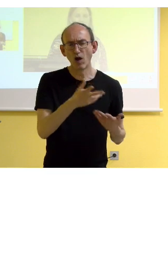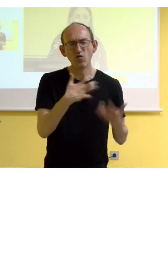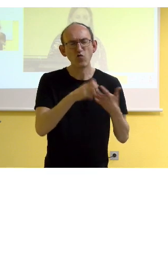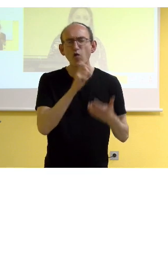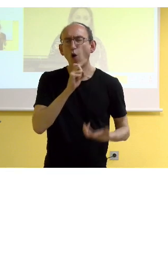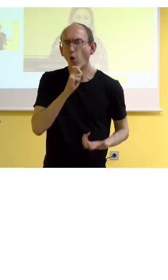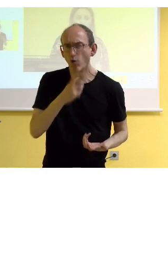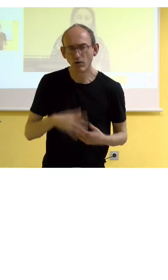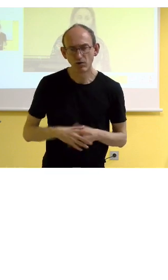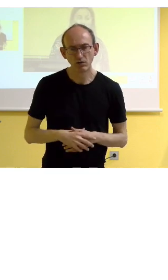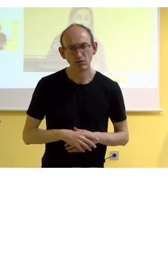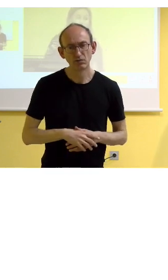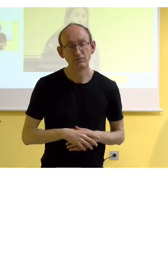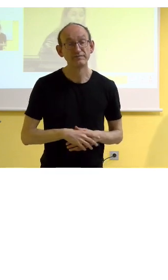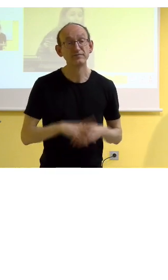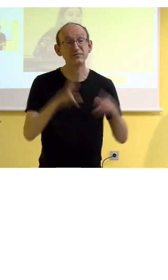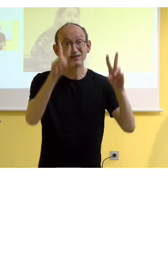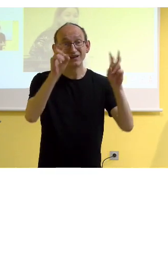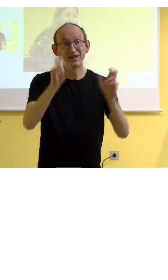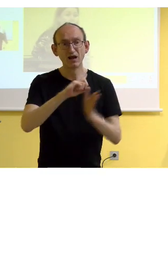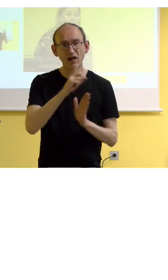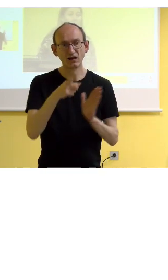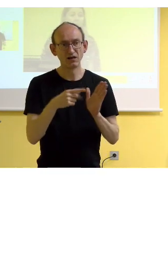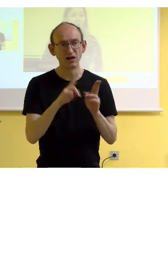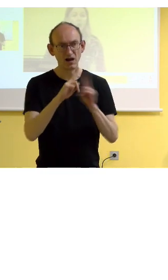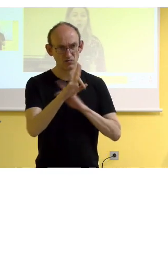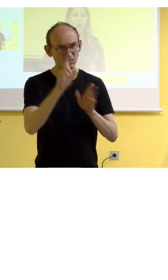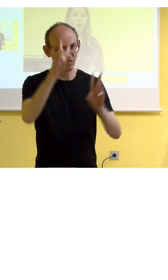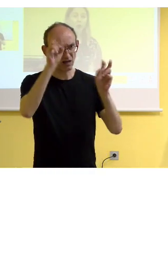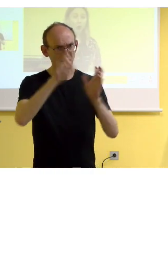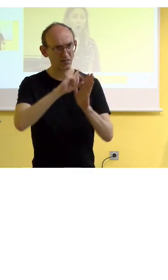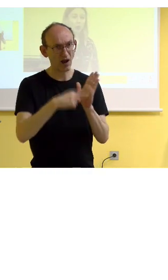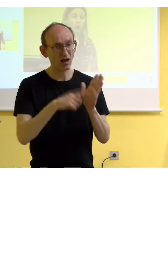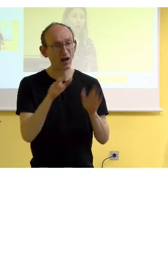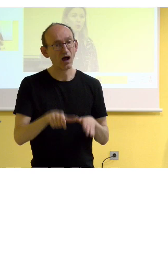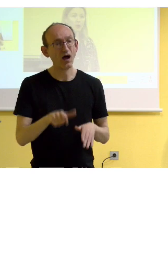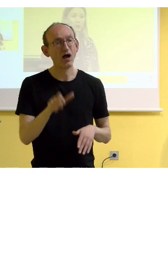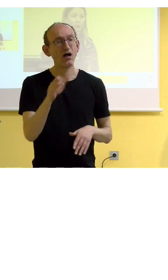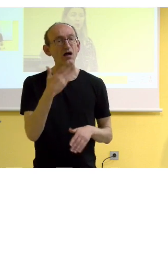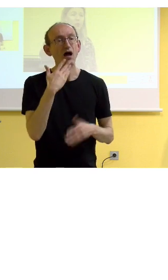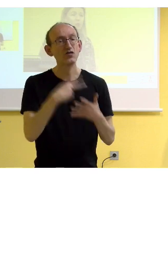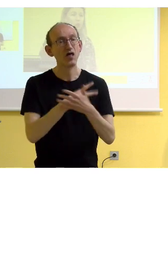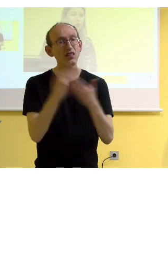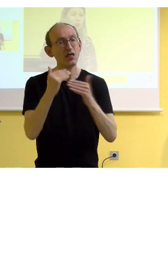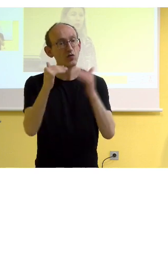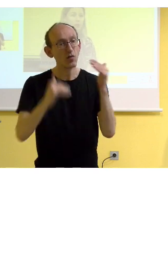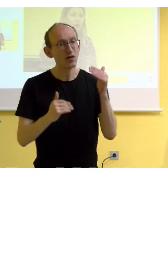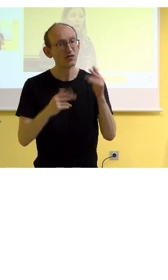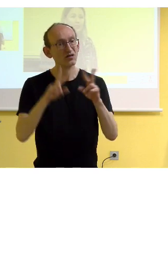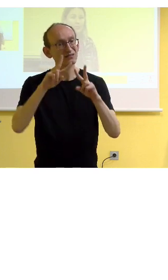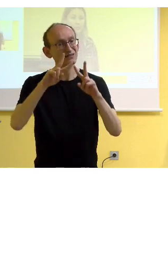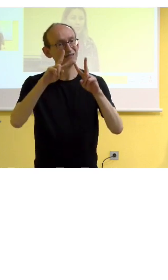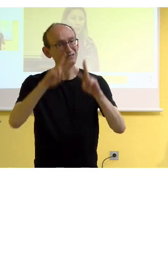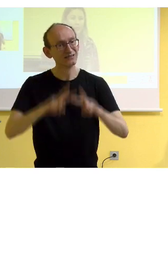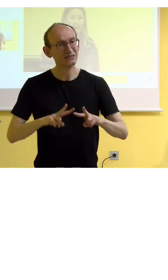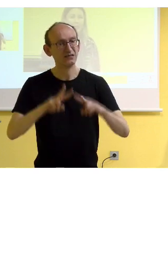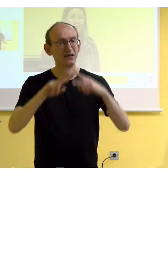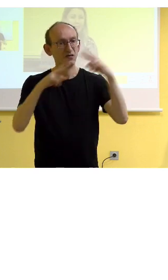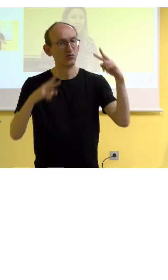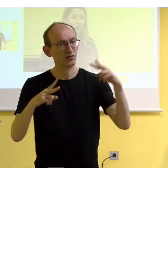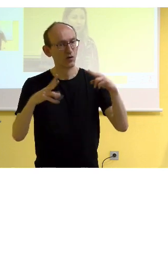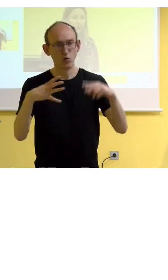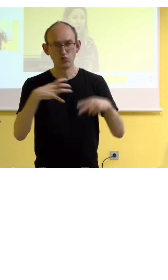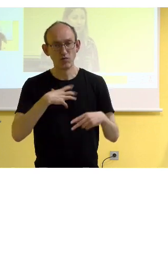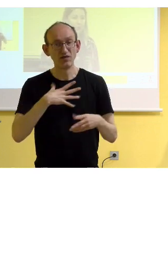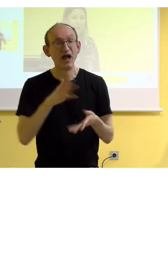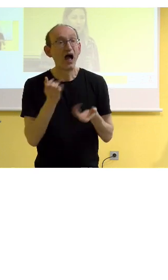es. Legalmente, un menor no le puedes hacer un estudio genético, salvo que tenga